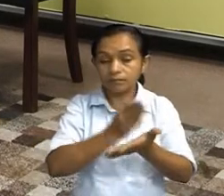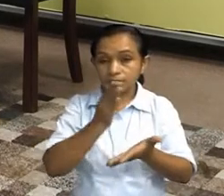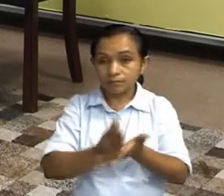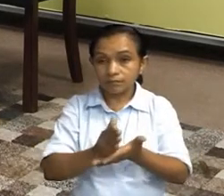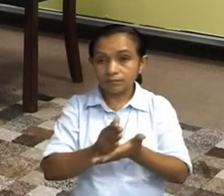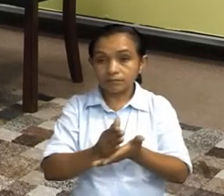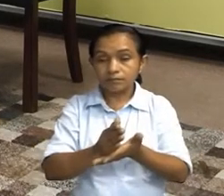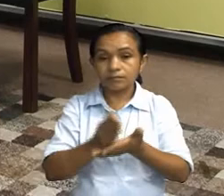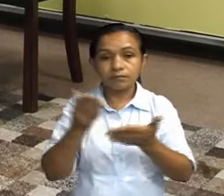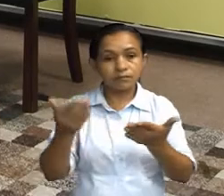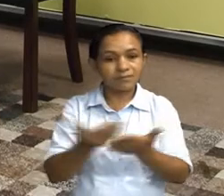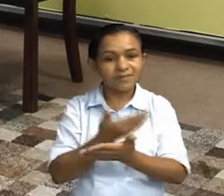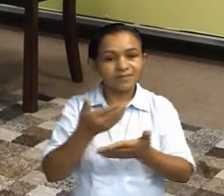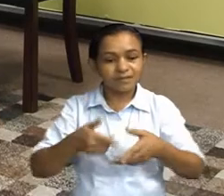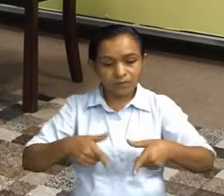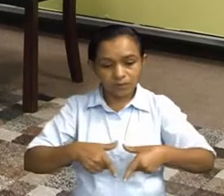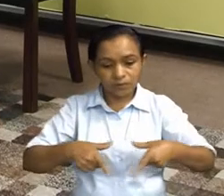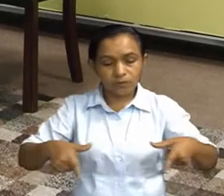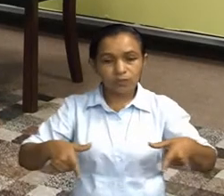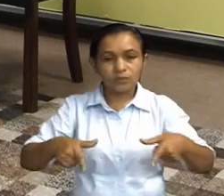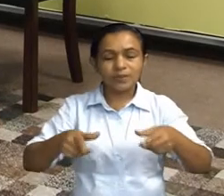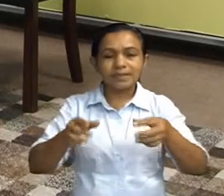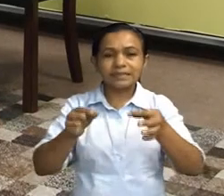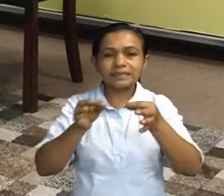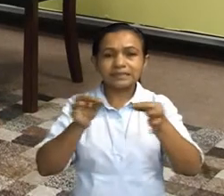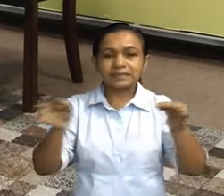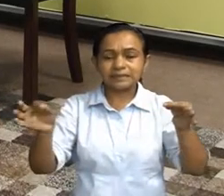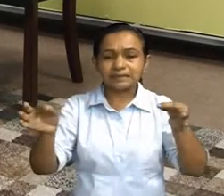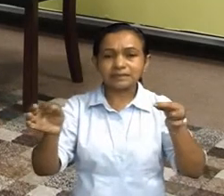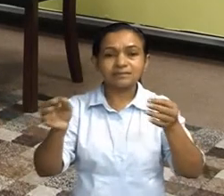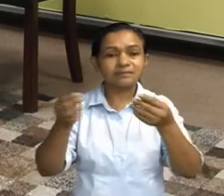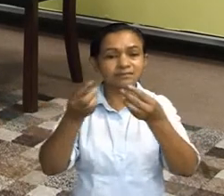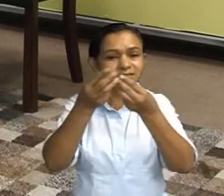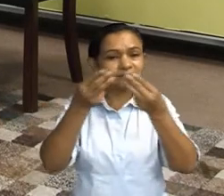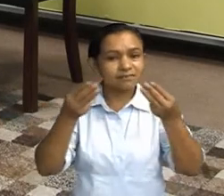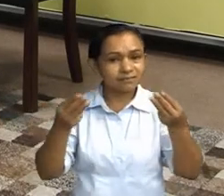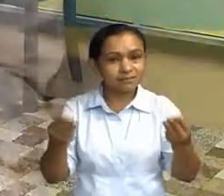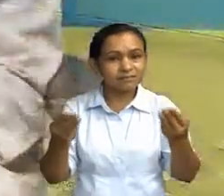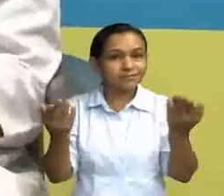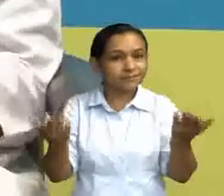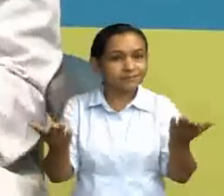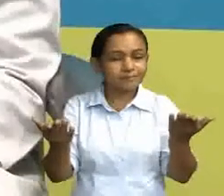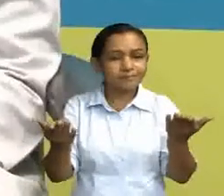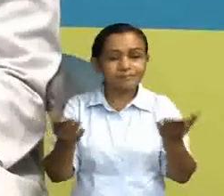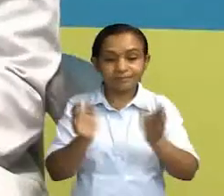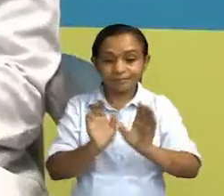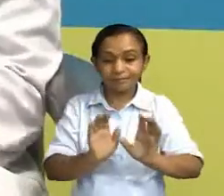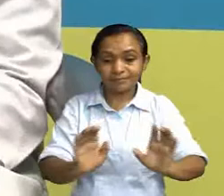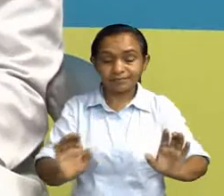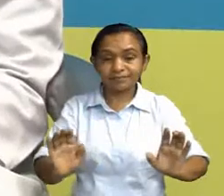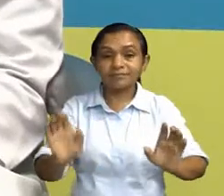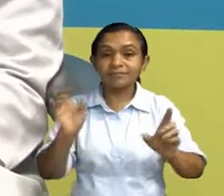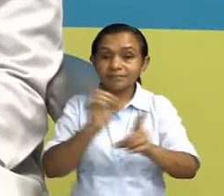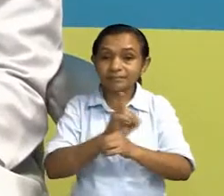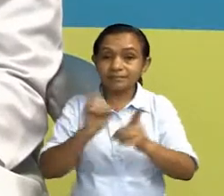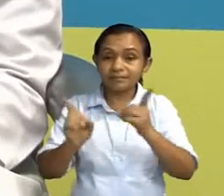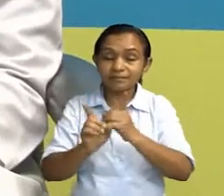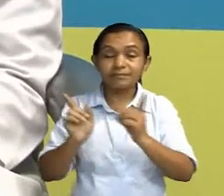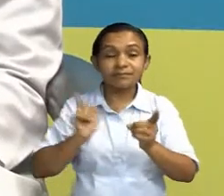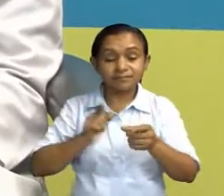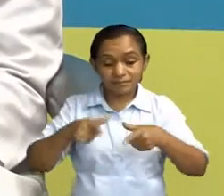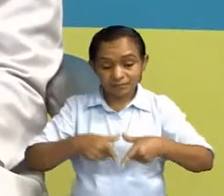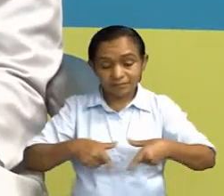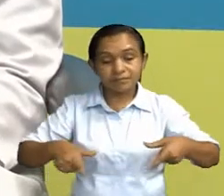saliendo actualmente es sintética. Sí. El material es sintético. Entonces, las niñas tienen que tener su bloomer